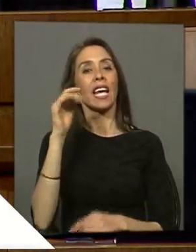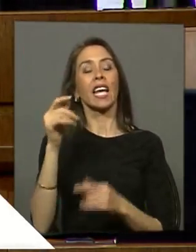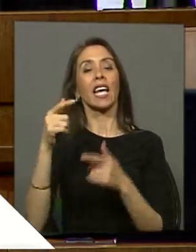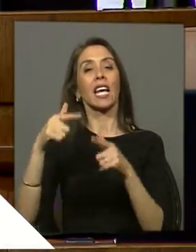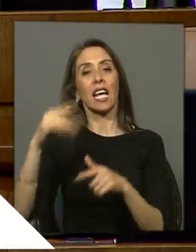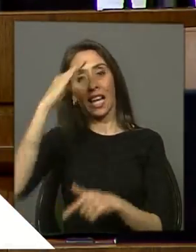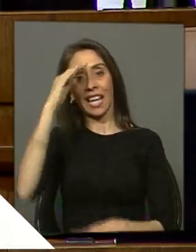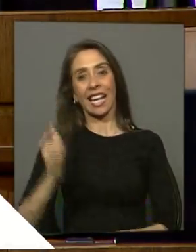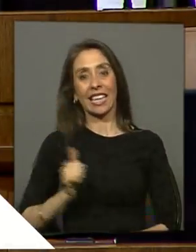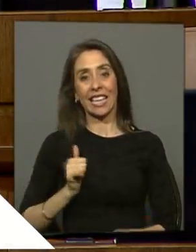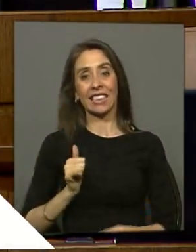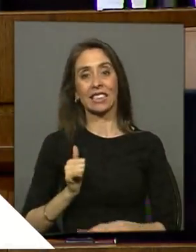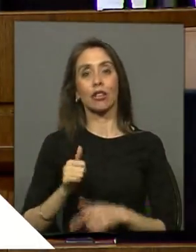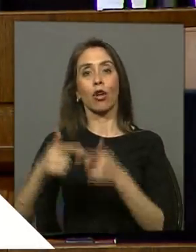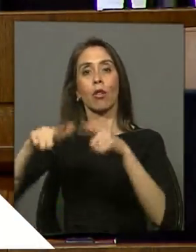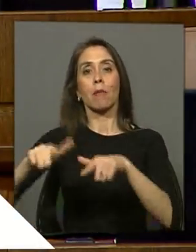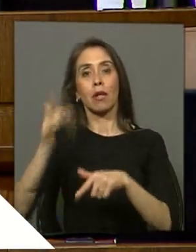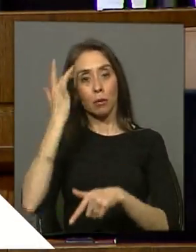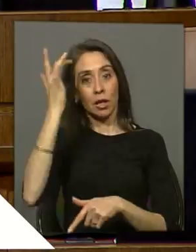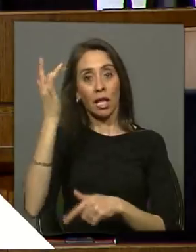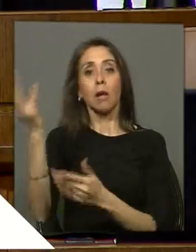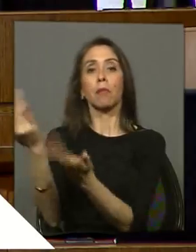sobre esta materia he dicho presente